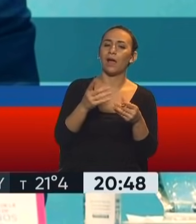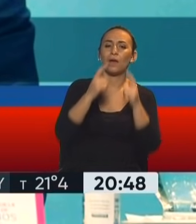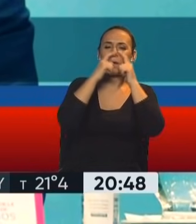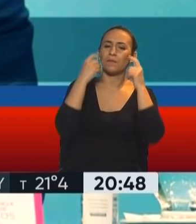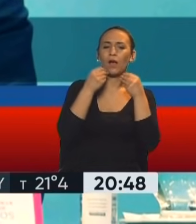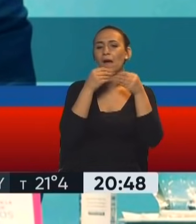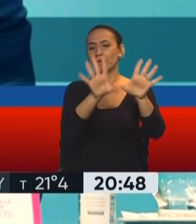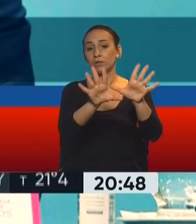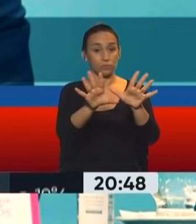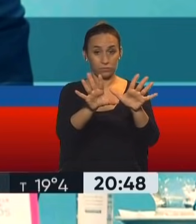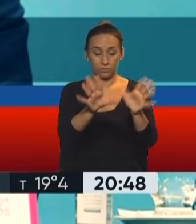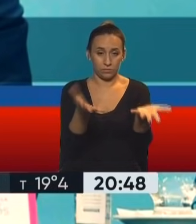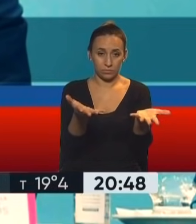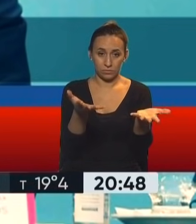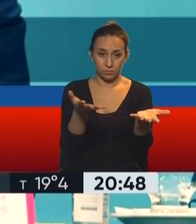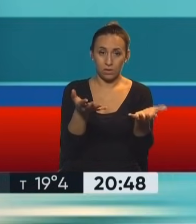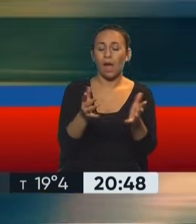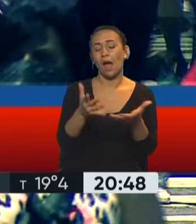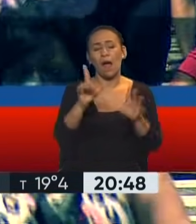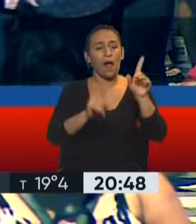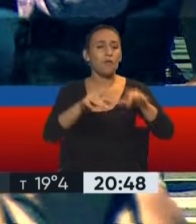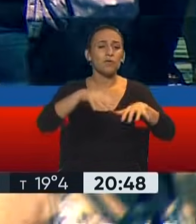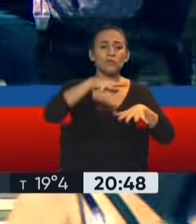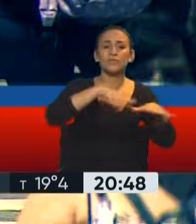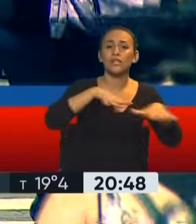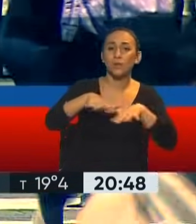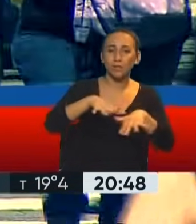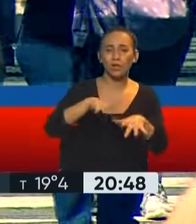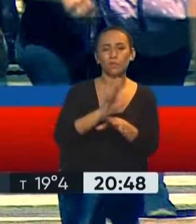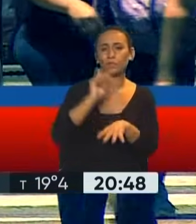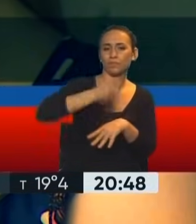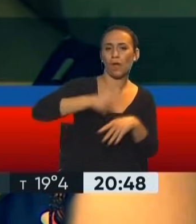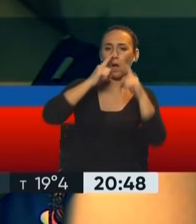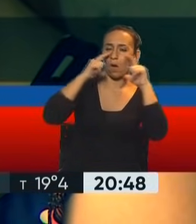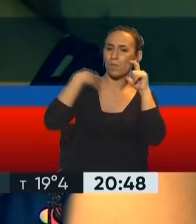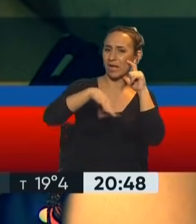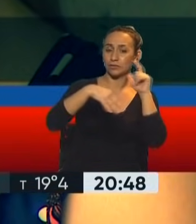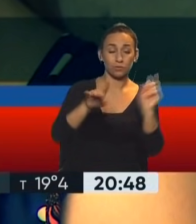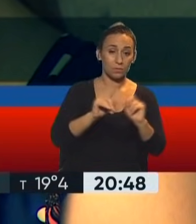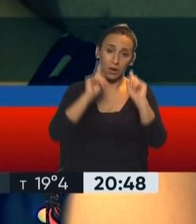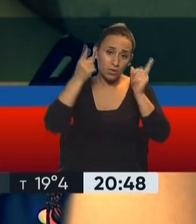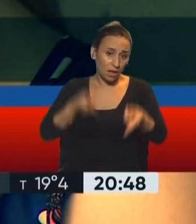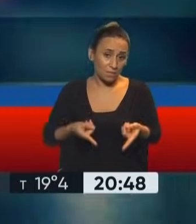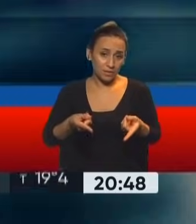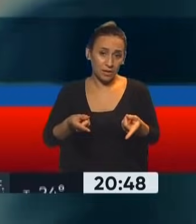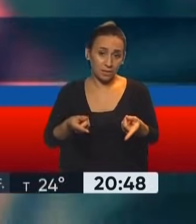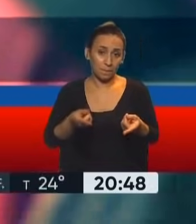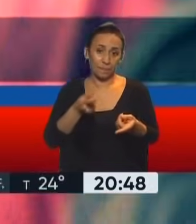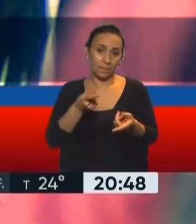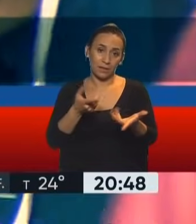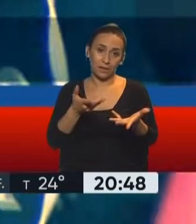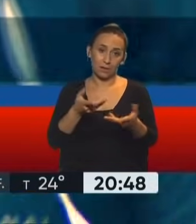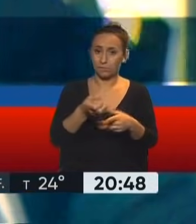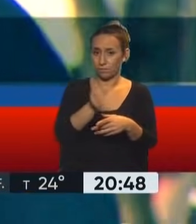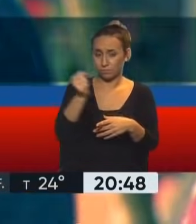barbijo, sino en alguna circunstancia en la cual ya no es obligatorio tenerlo puesto. Que por otro lado también sucede bastante,